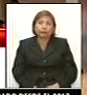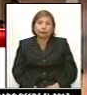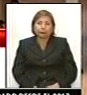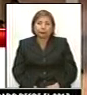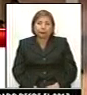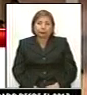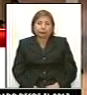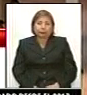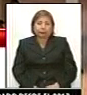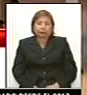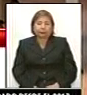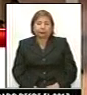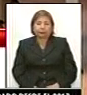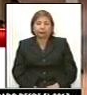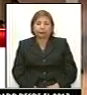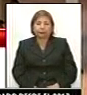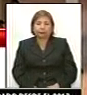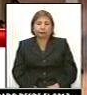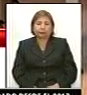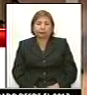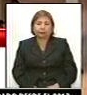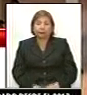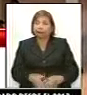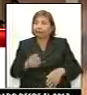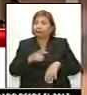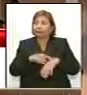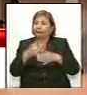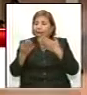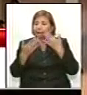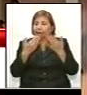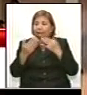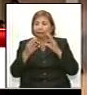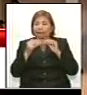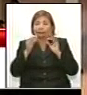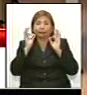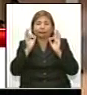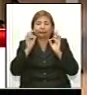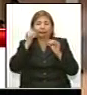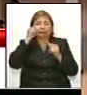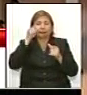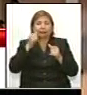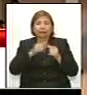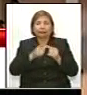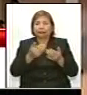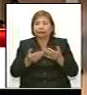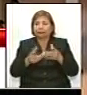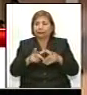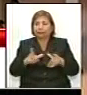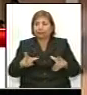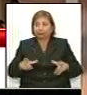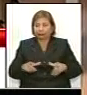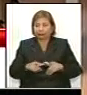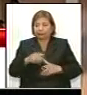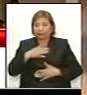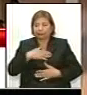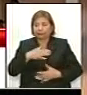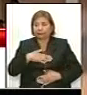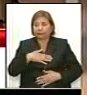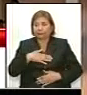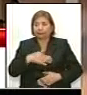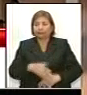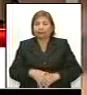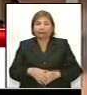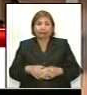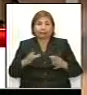pero en ese momento nos pide que nos desvistamos, y recuerdo perfectamente el lugar físico.